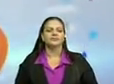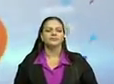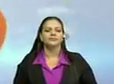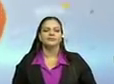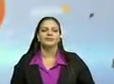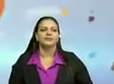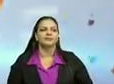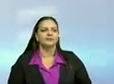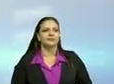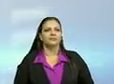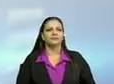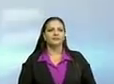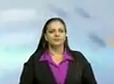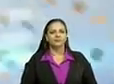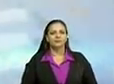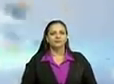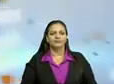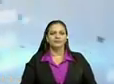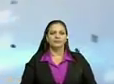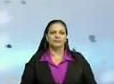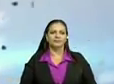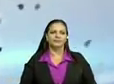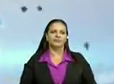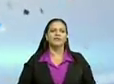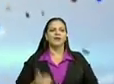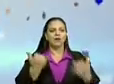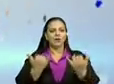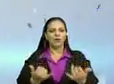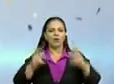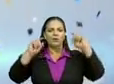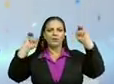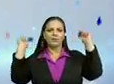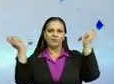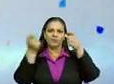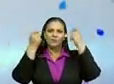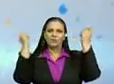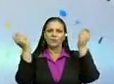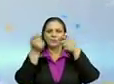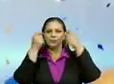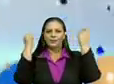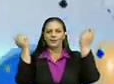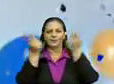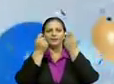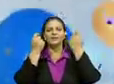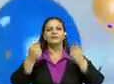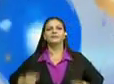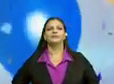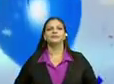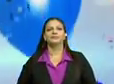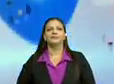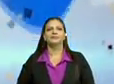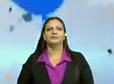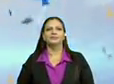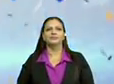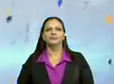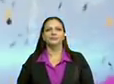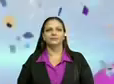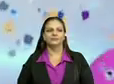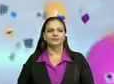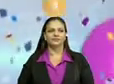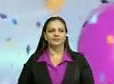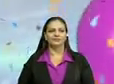Mándeme cumpleaños porque hoy va a ser. Va a botar la casa por la ventana. Hay que celebrar sábado. Por adelantado. Y es mañana sábado. ¿Qué hay ahí?